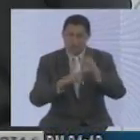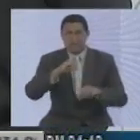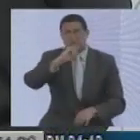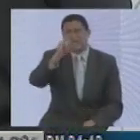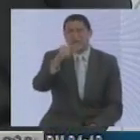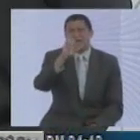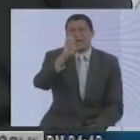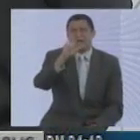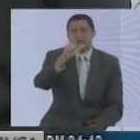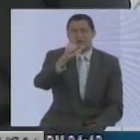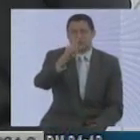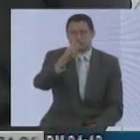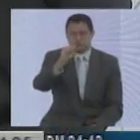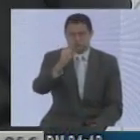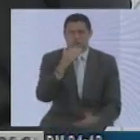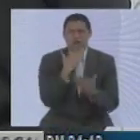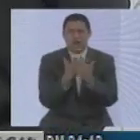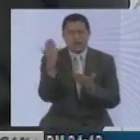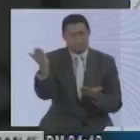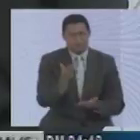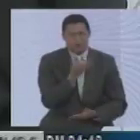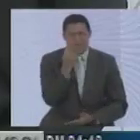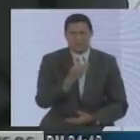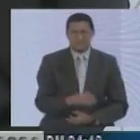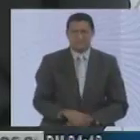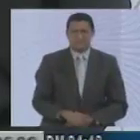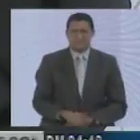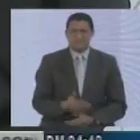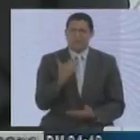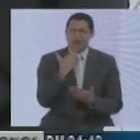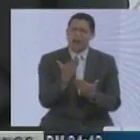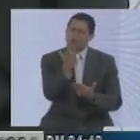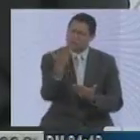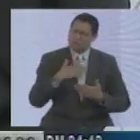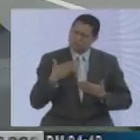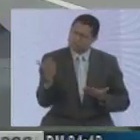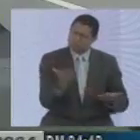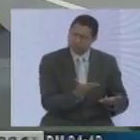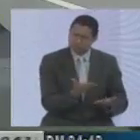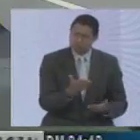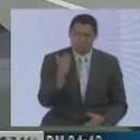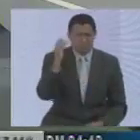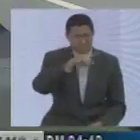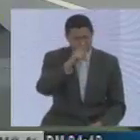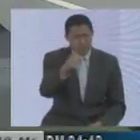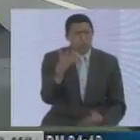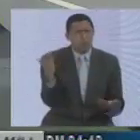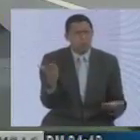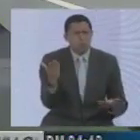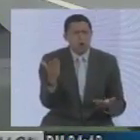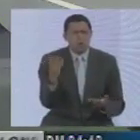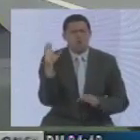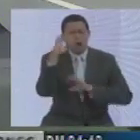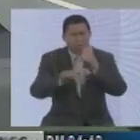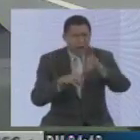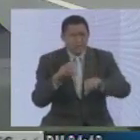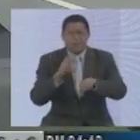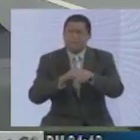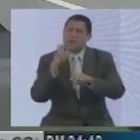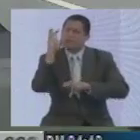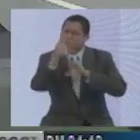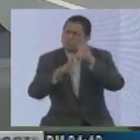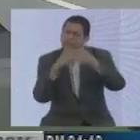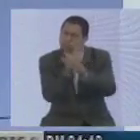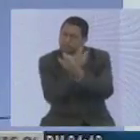moreno gracias por acompañarme la tarde de hoy doctor los invito bien antes de saber cuándo llevar este a mi mascota el traumatólogo